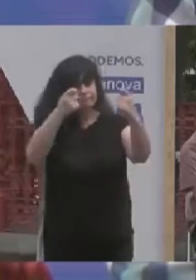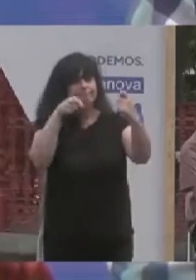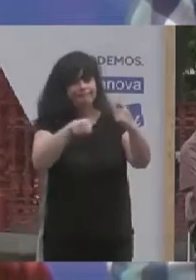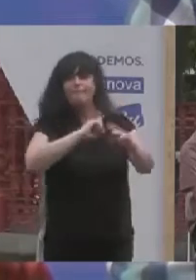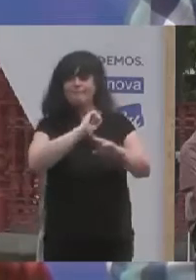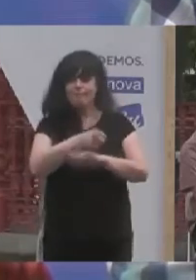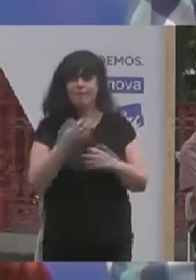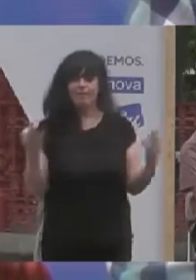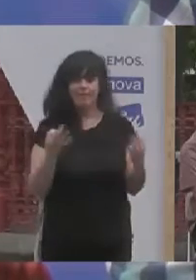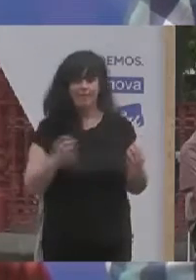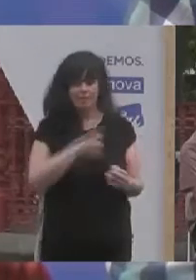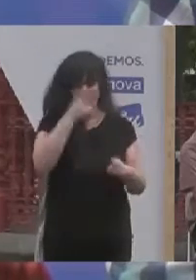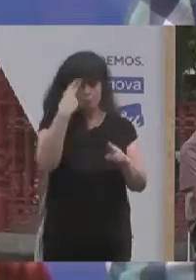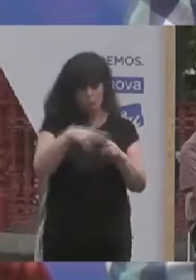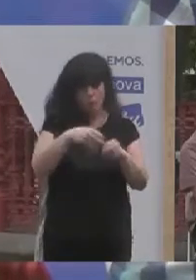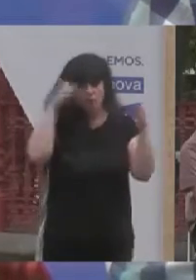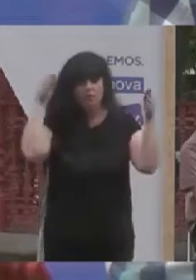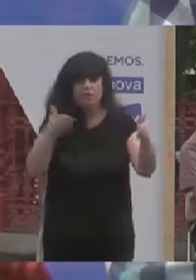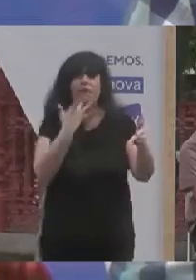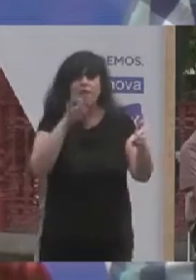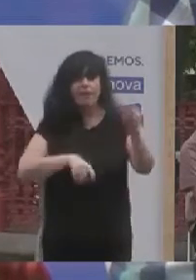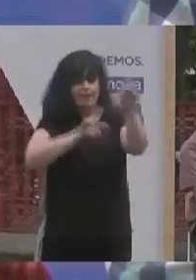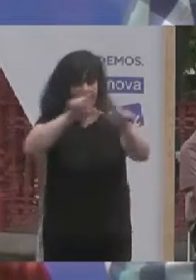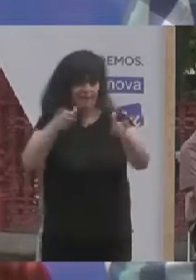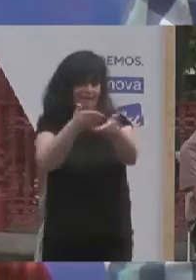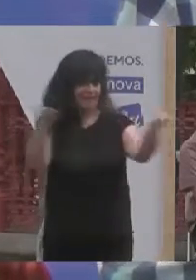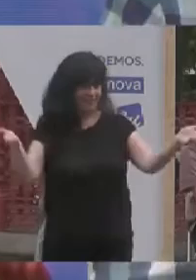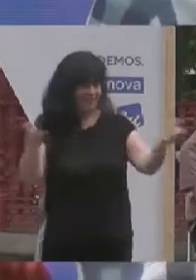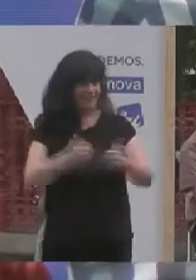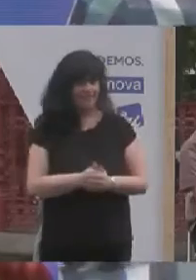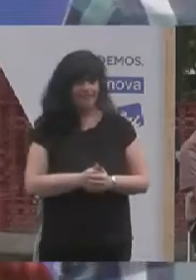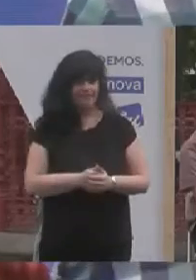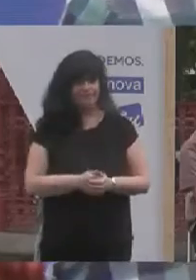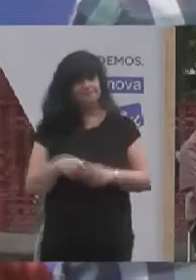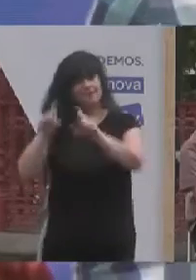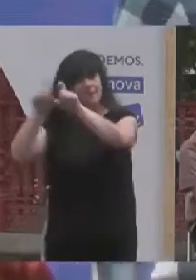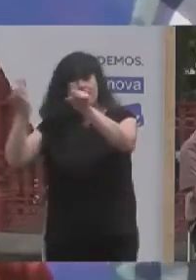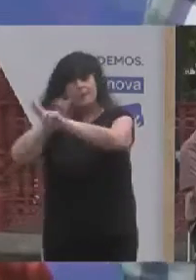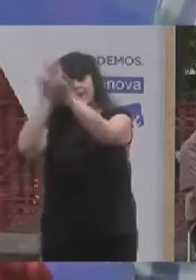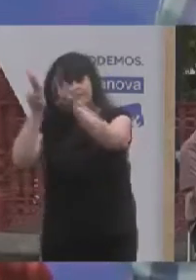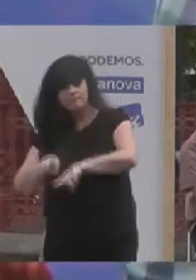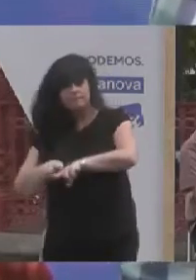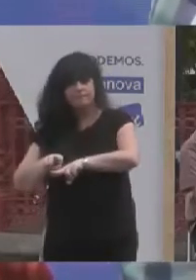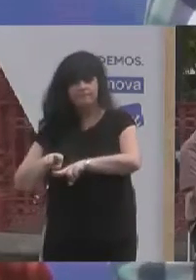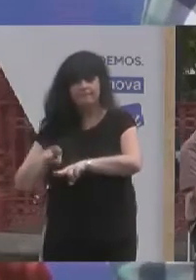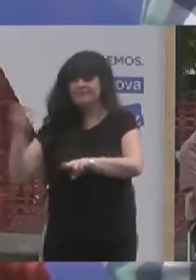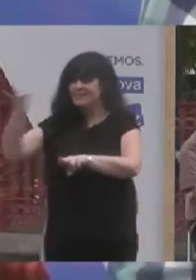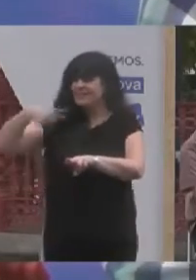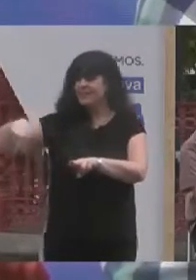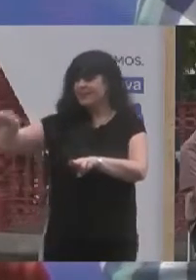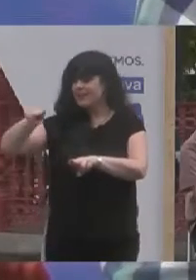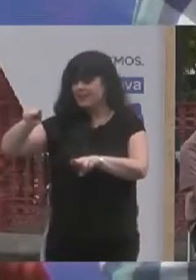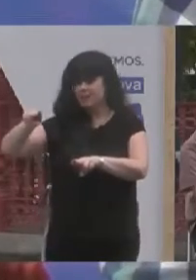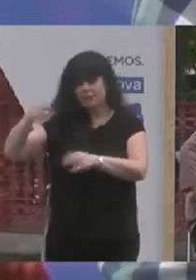fai políticas para a xente e os povos, e que non para as multinacionais que nunca